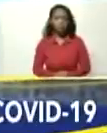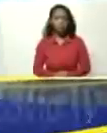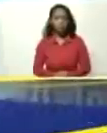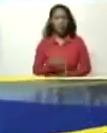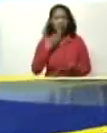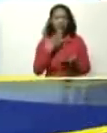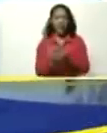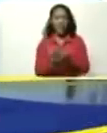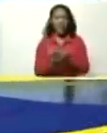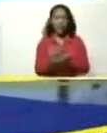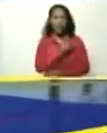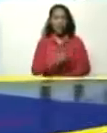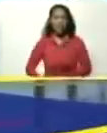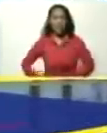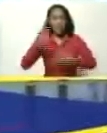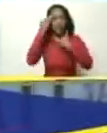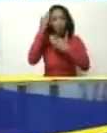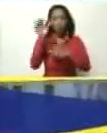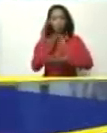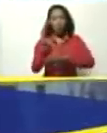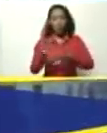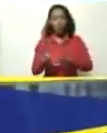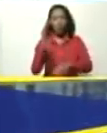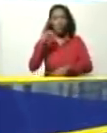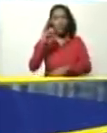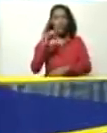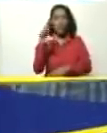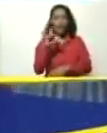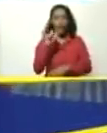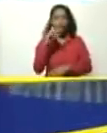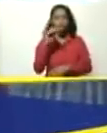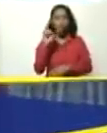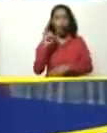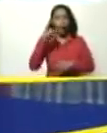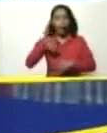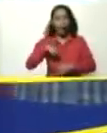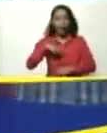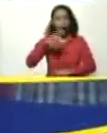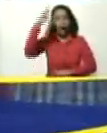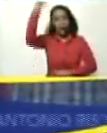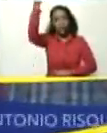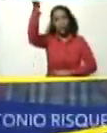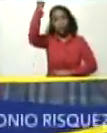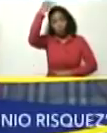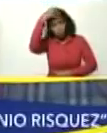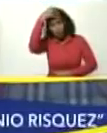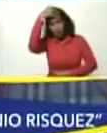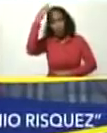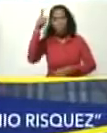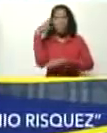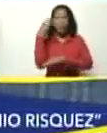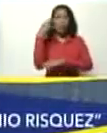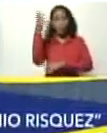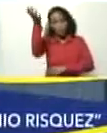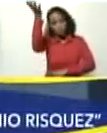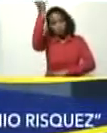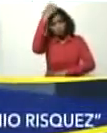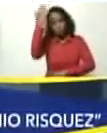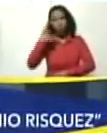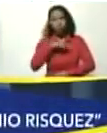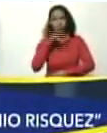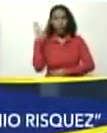Gracias, presidente. Le saludamos desde el municipio Mellado, aquí en El Sombrero, parroquia El Sombrero. Hoy hemos